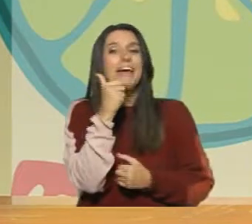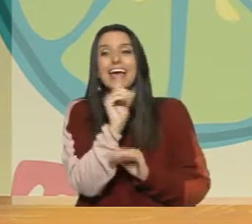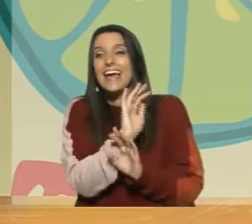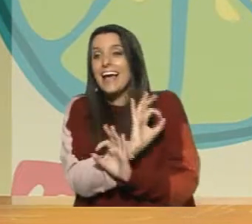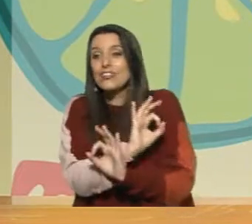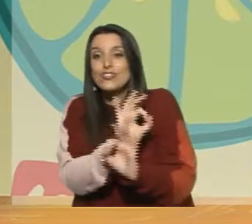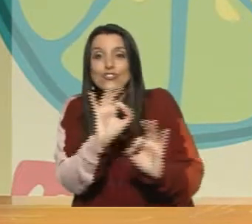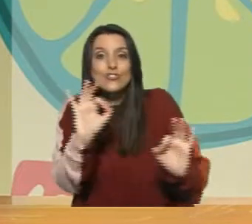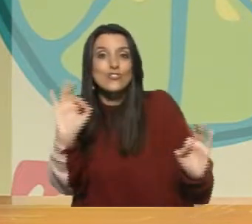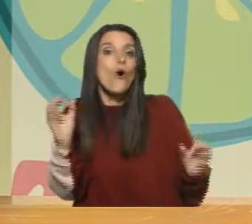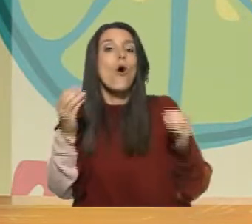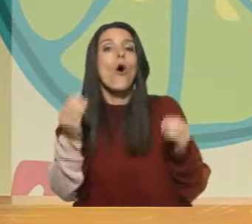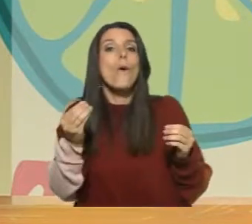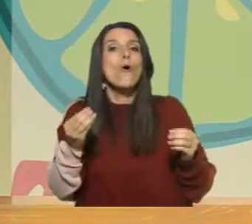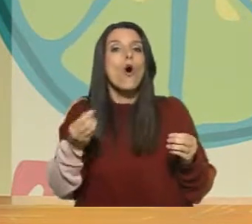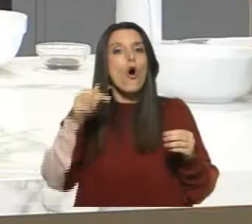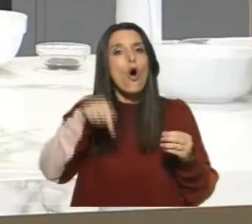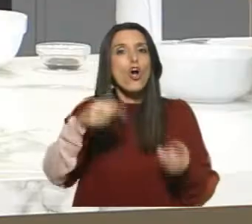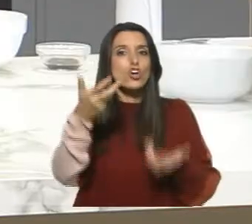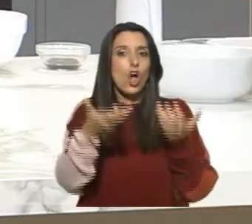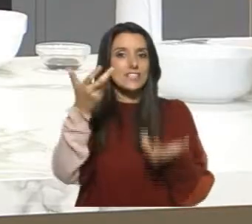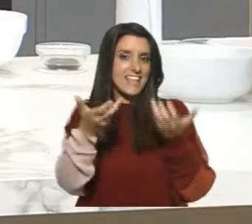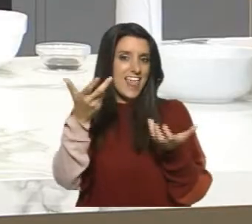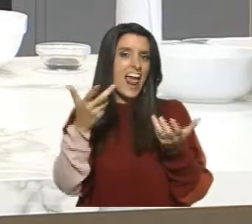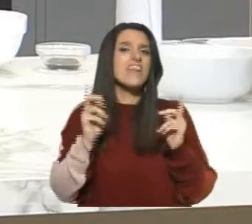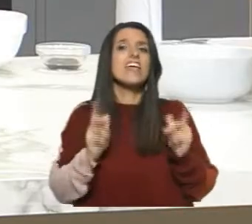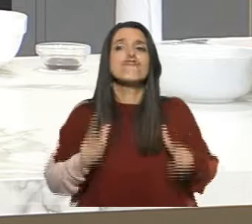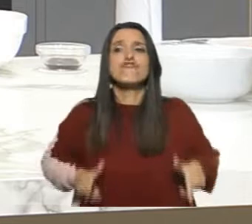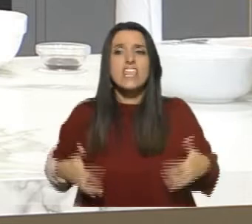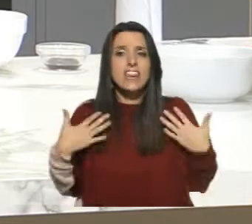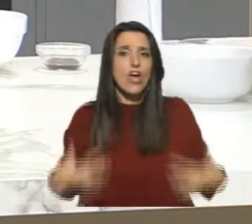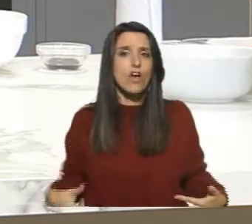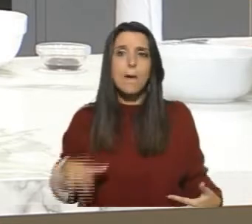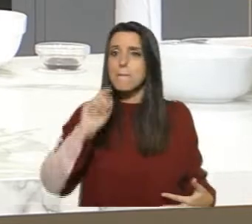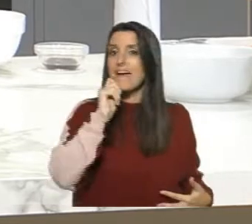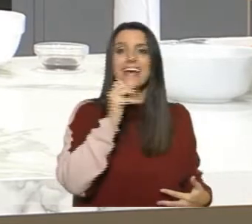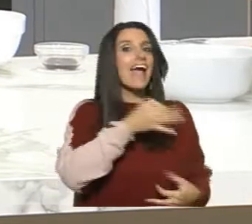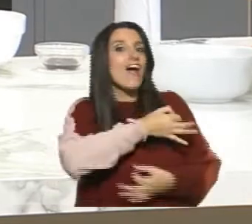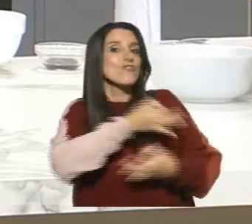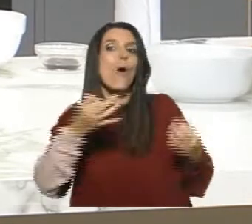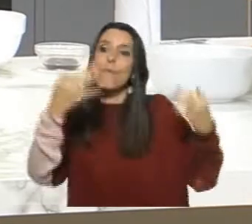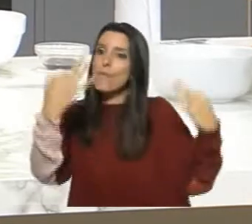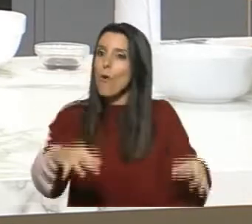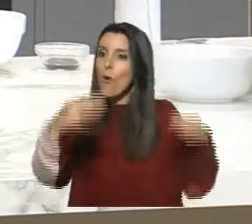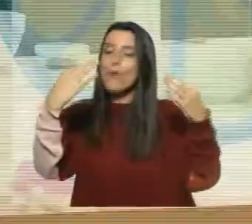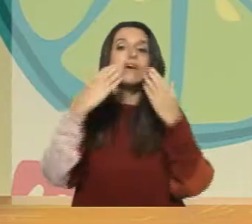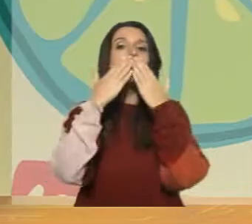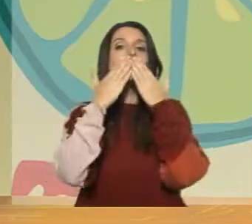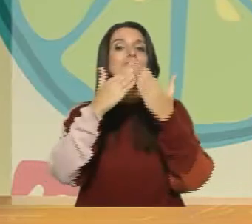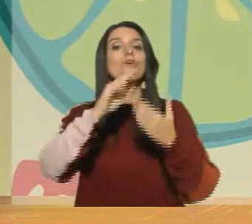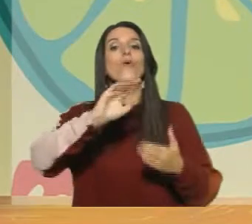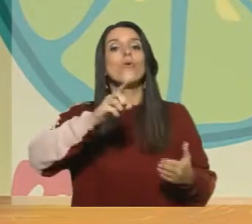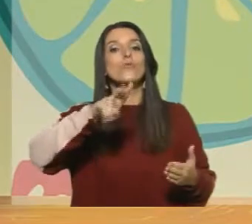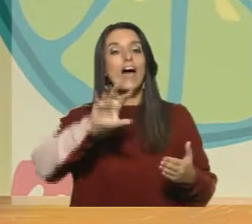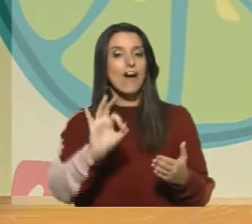look del jean de Paulita, la cocinera. Gustavo del buceo. Muchas gracias. Muy bien, Pauli. Y un beso grande a Gustavo, que nos está